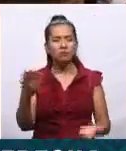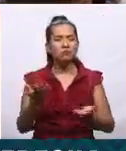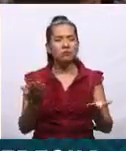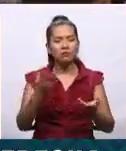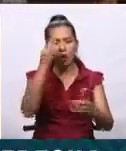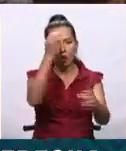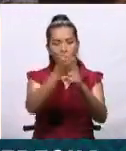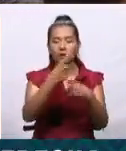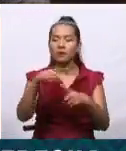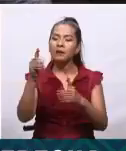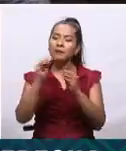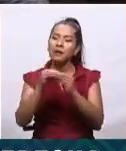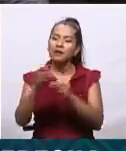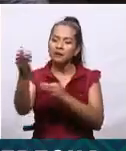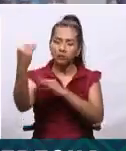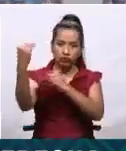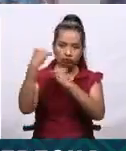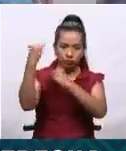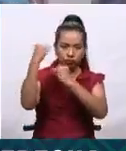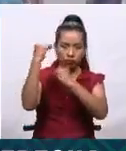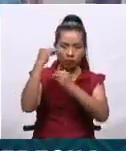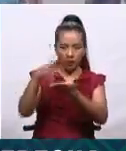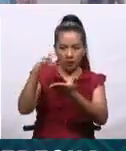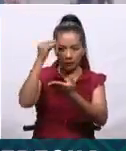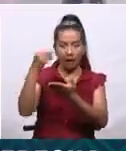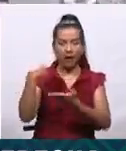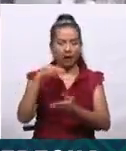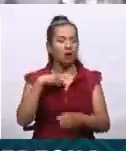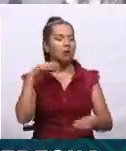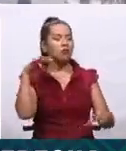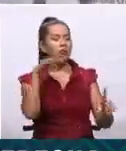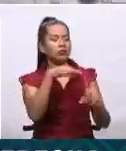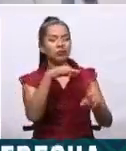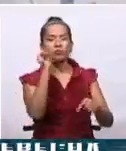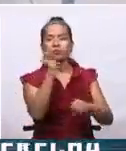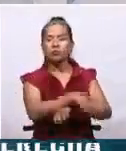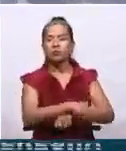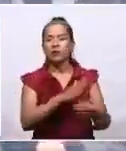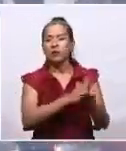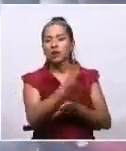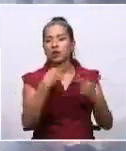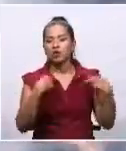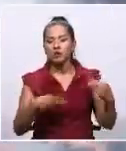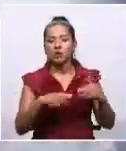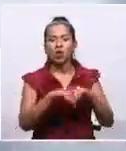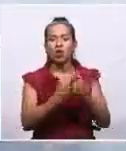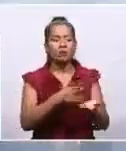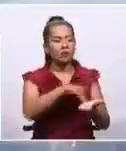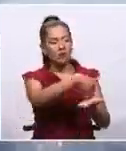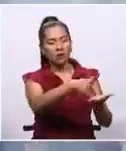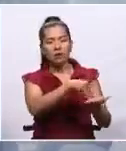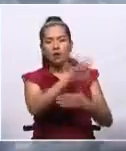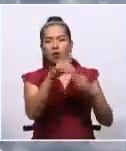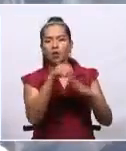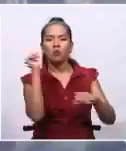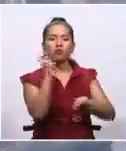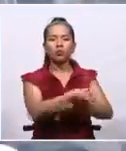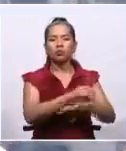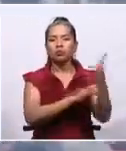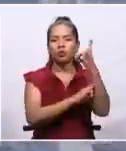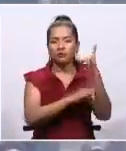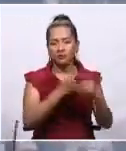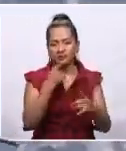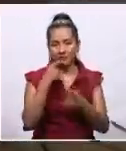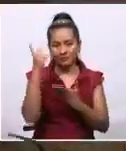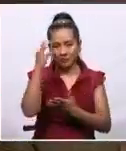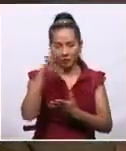ir a recibir más instrucciones para planificar nuevas violaciones a los derechos humanos y acciones de desestabilización en Bolivia, señaló el senador Luis